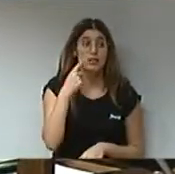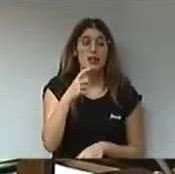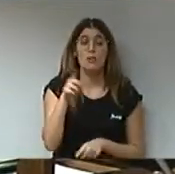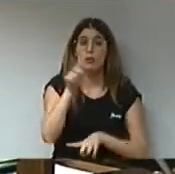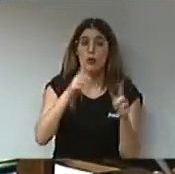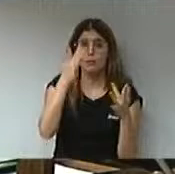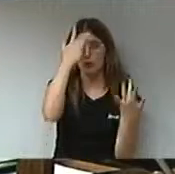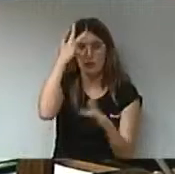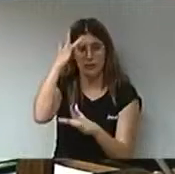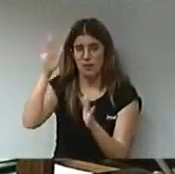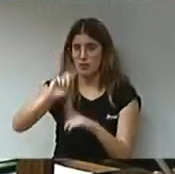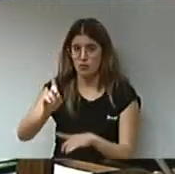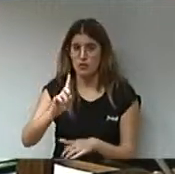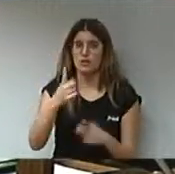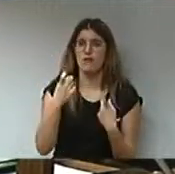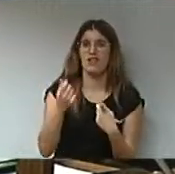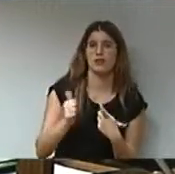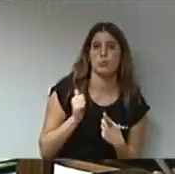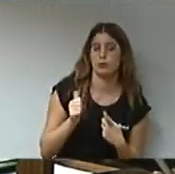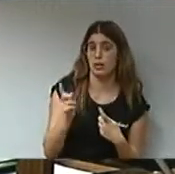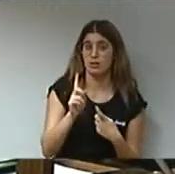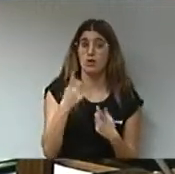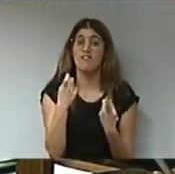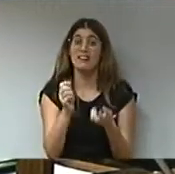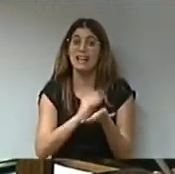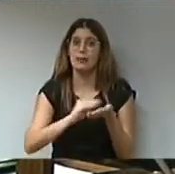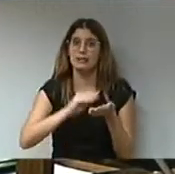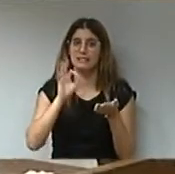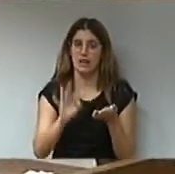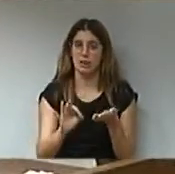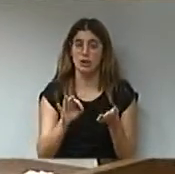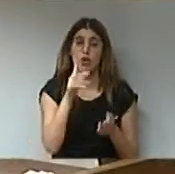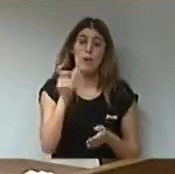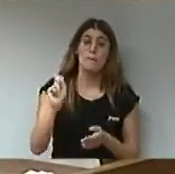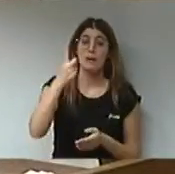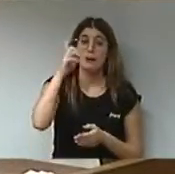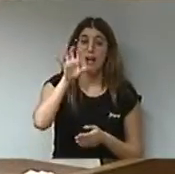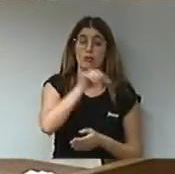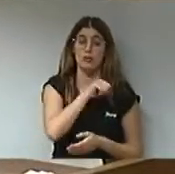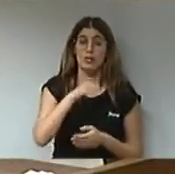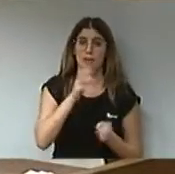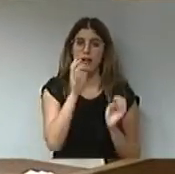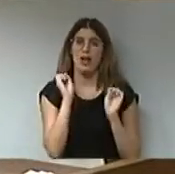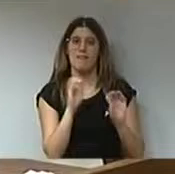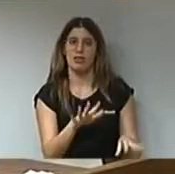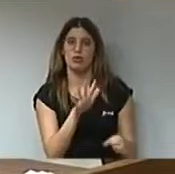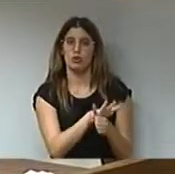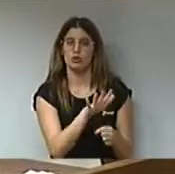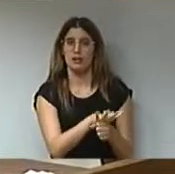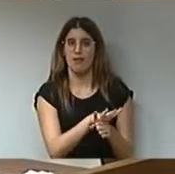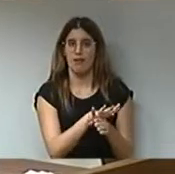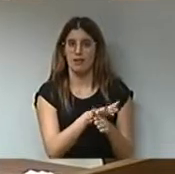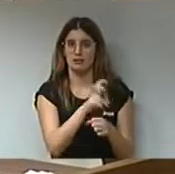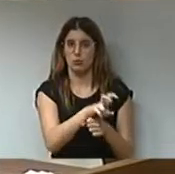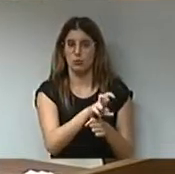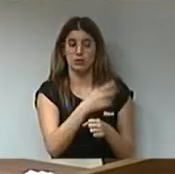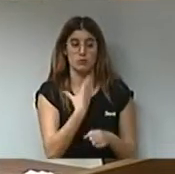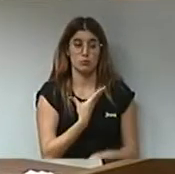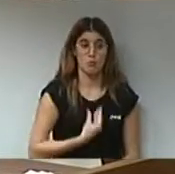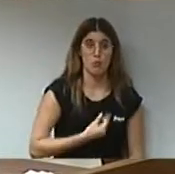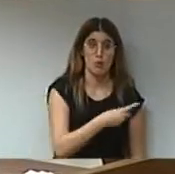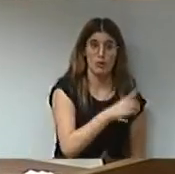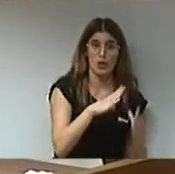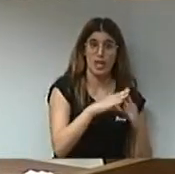concienciación ni de falta de posibilidades. Lo que está faltando es la propia administración. Somos la primera comunidad en abandono de tierras de cultivo, mientras Murcia y